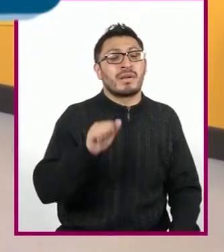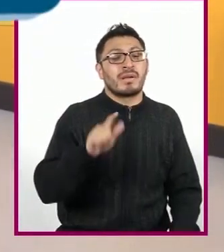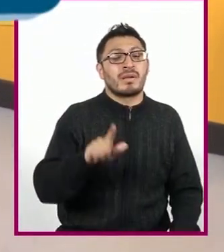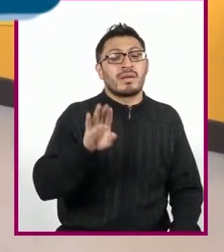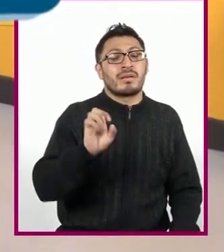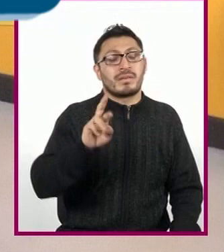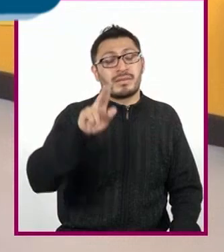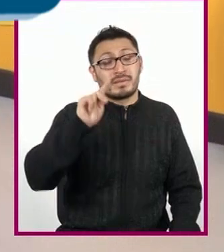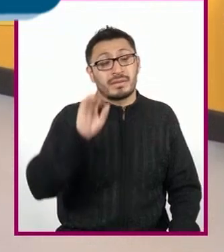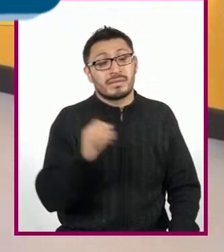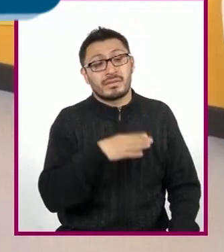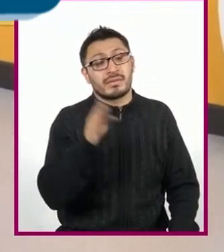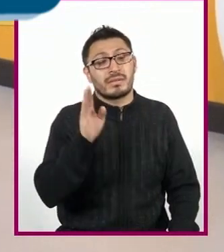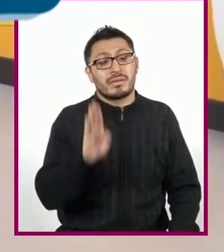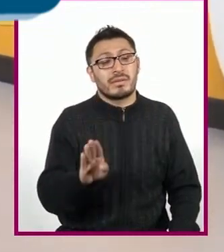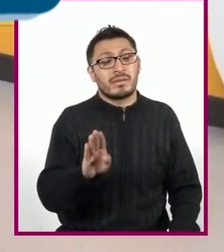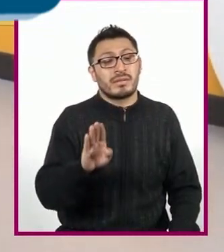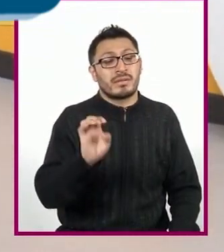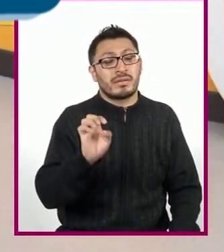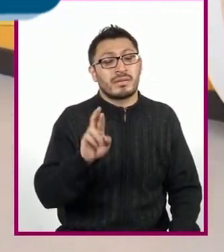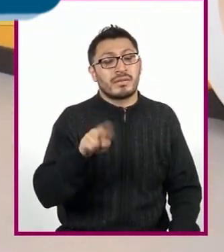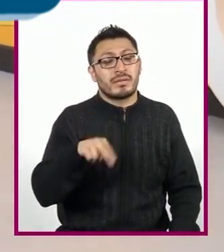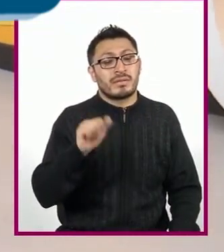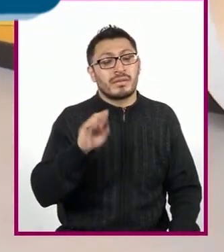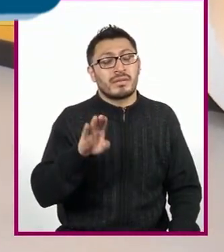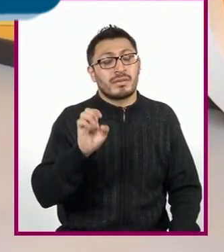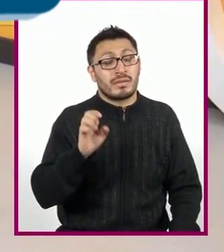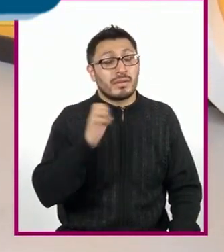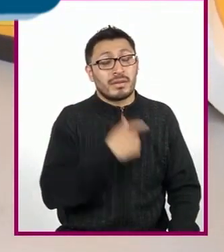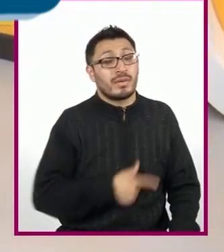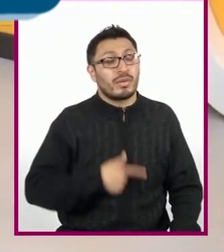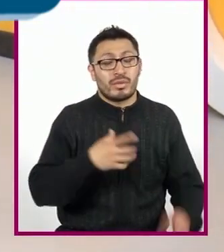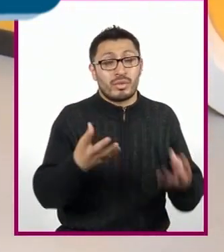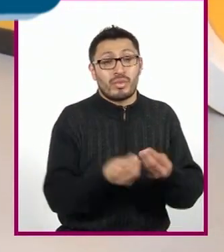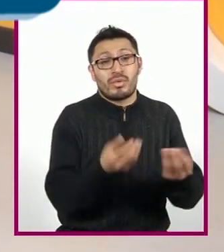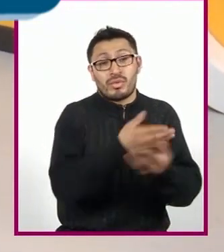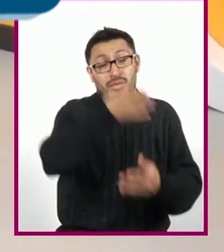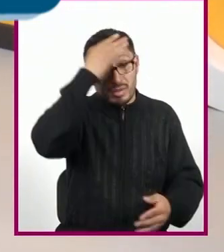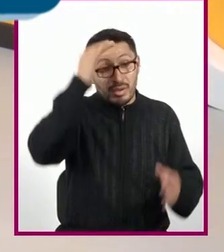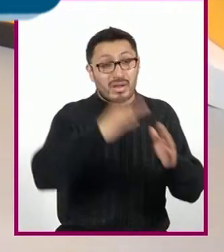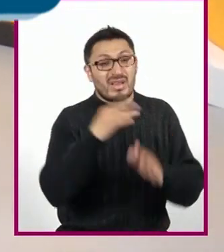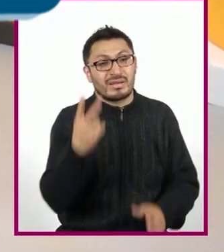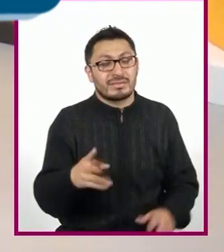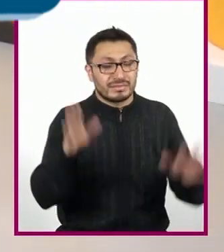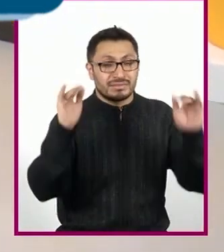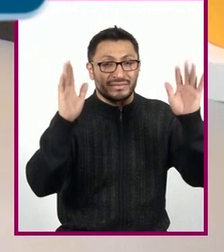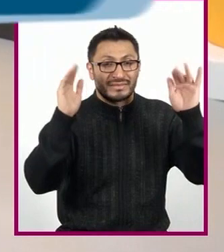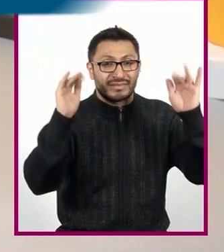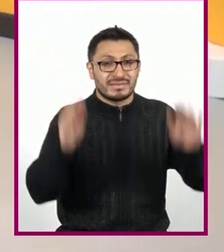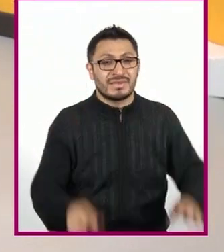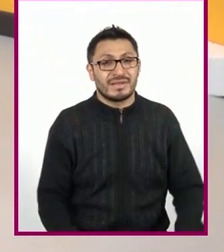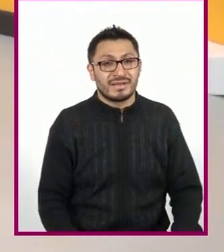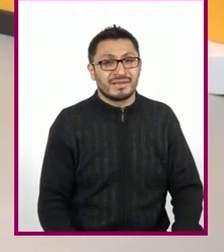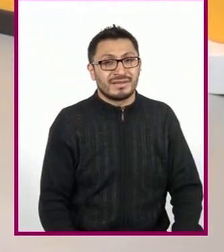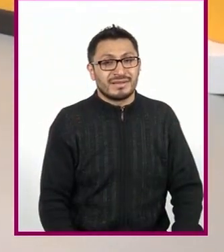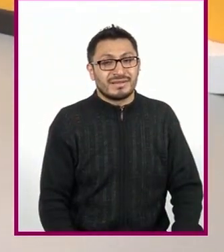Alberto y Bernabé y es un gusto estar con ustedes en Aprende en Casa 2. Hasta la próxima.